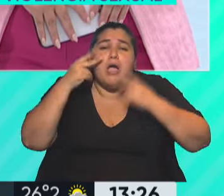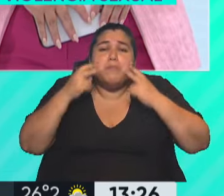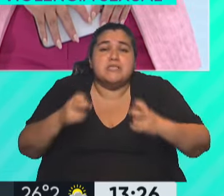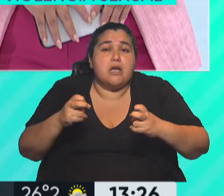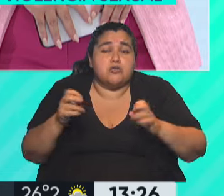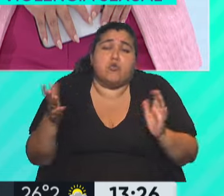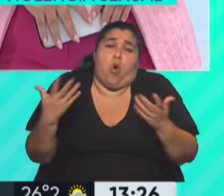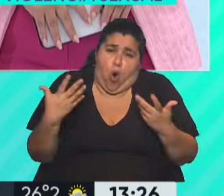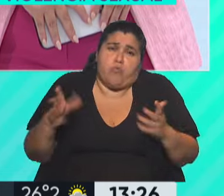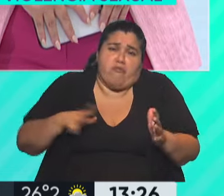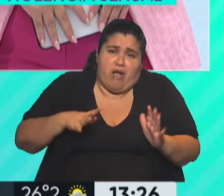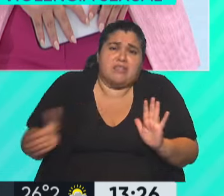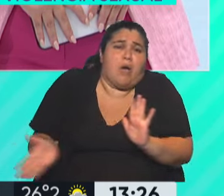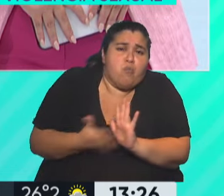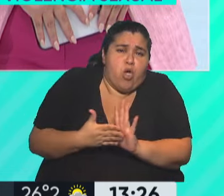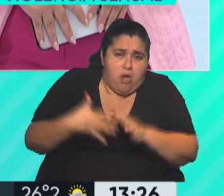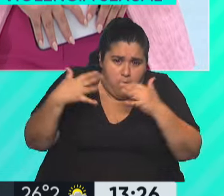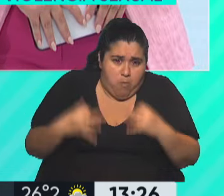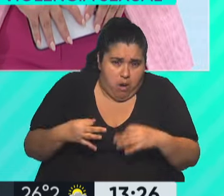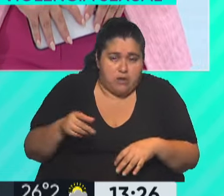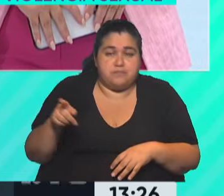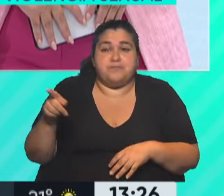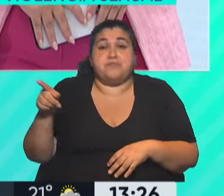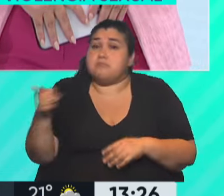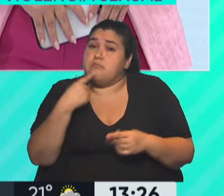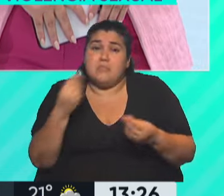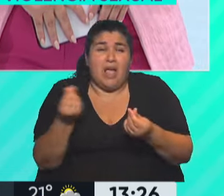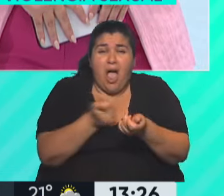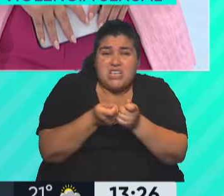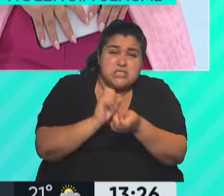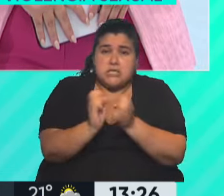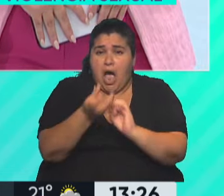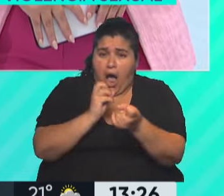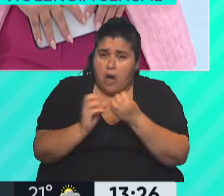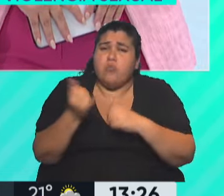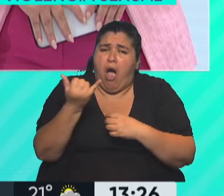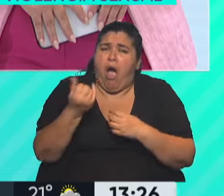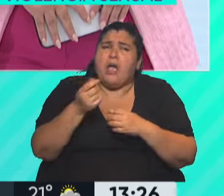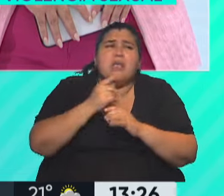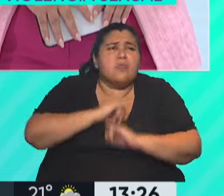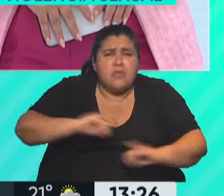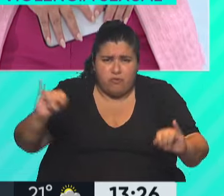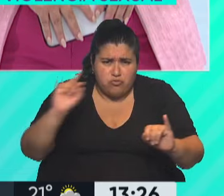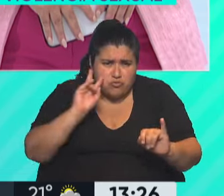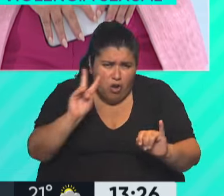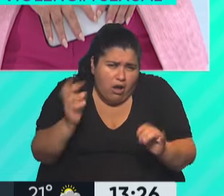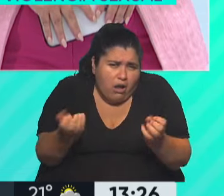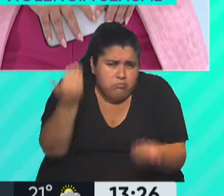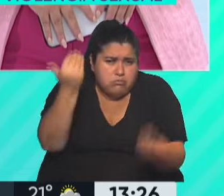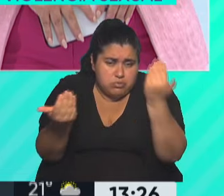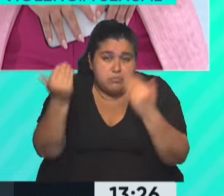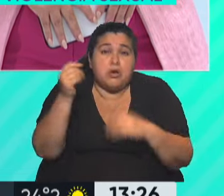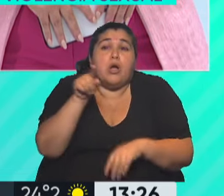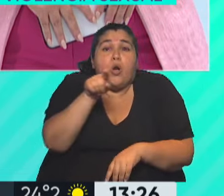obviamente. Pero ella dice, claro, en los chats que creo que se han difundido por todos lados, ahí también le dice,